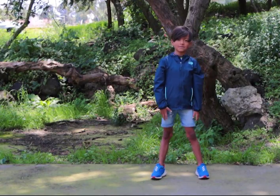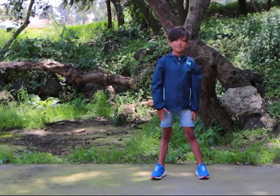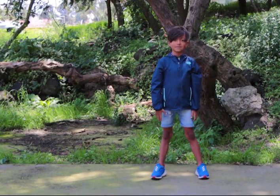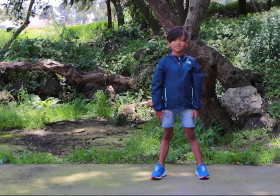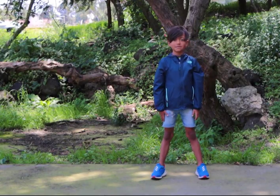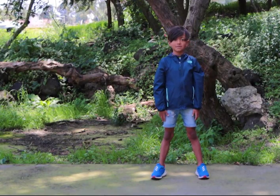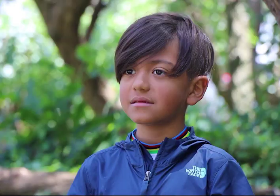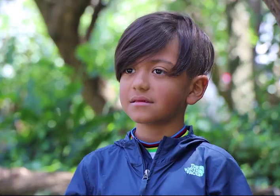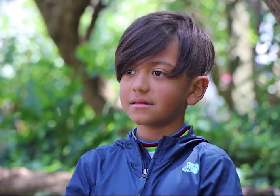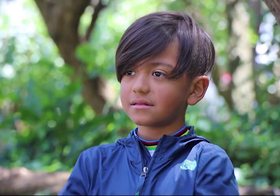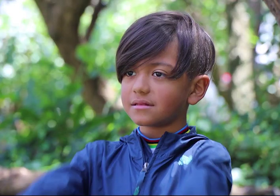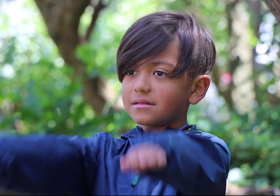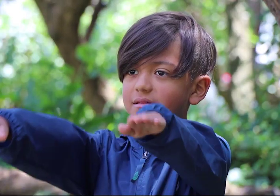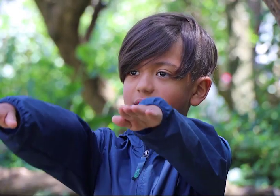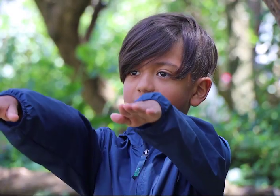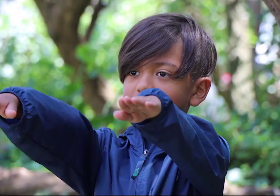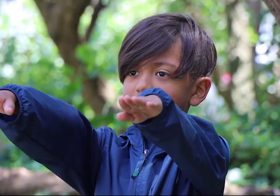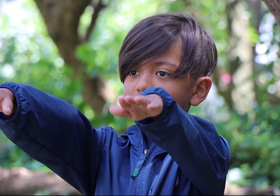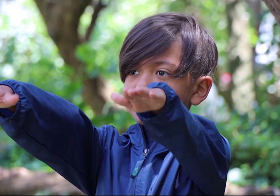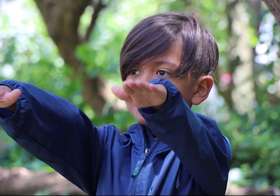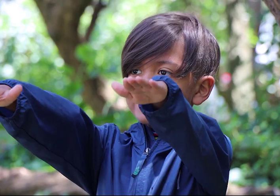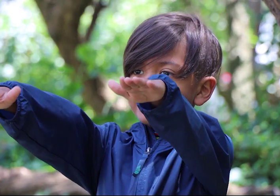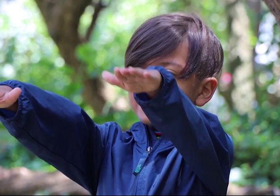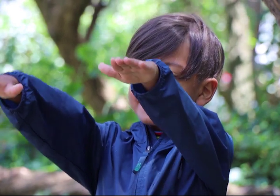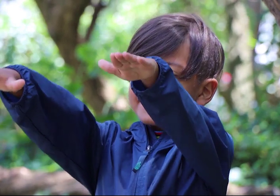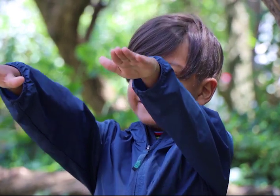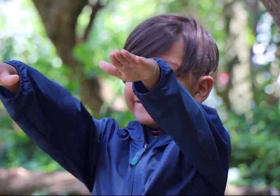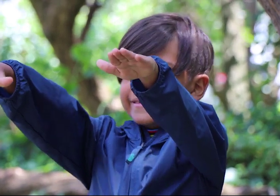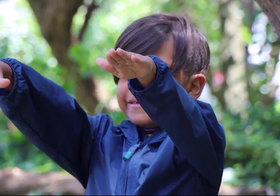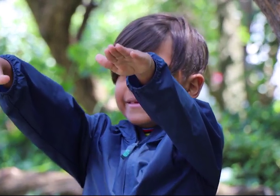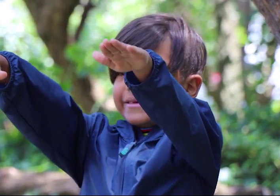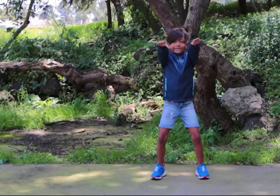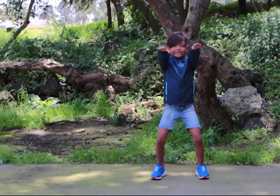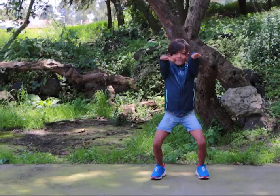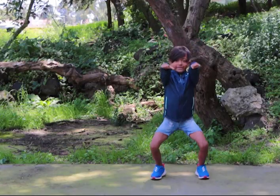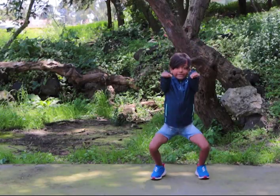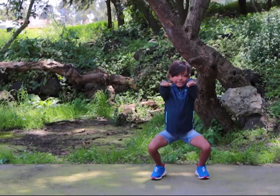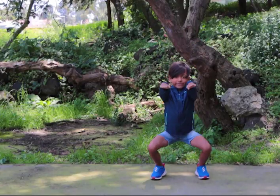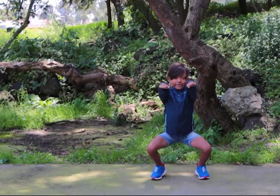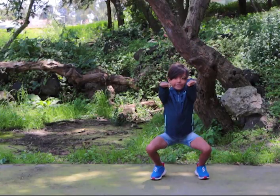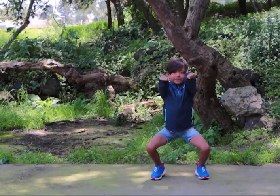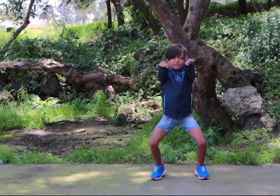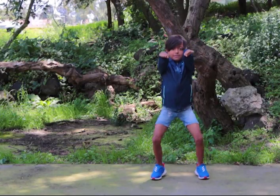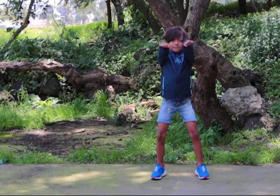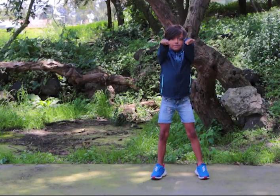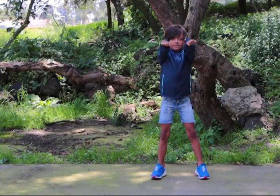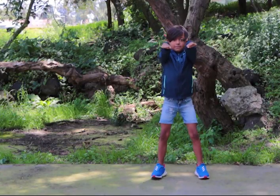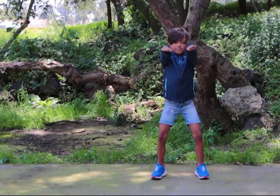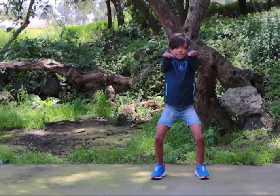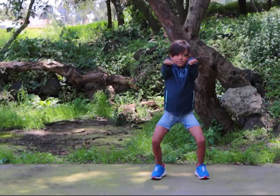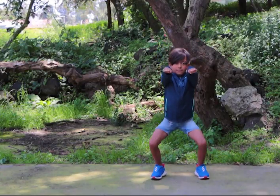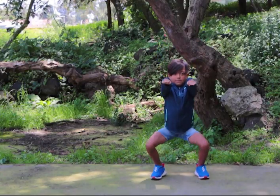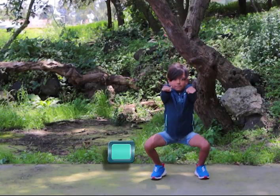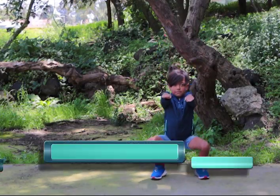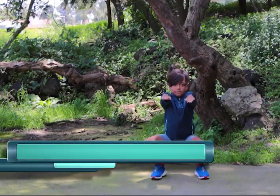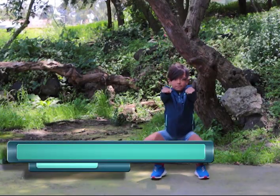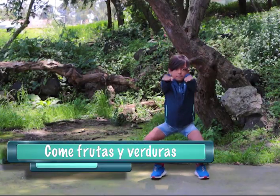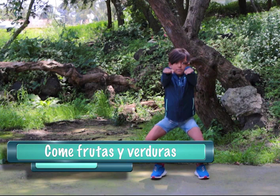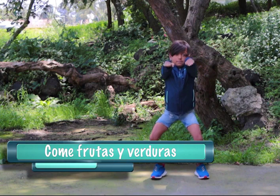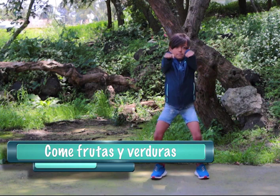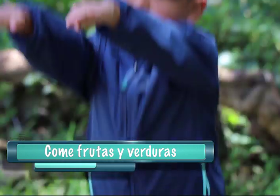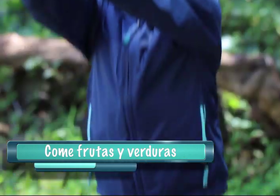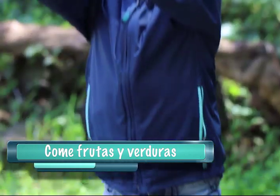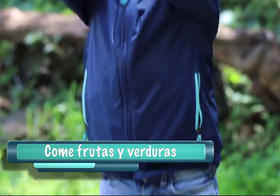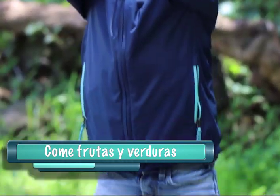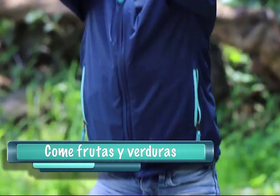elevamos los brazos, elevamos vamos a trabajar la pierna, bajamos, flexionamos, muy bien, exactamente ahí, muy